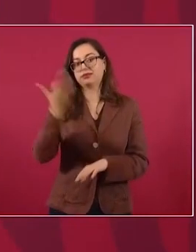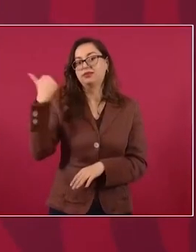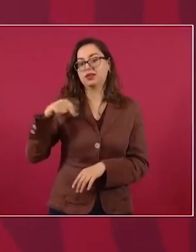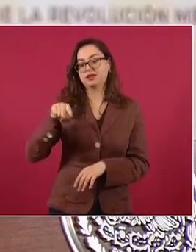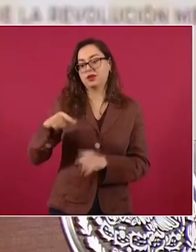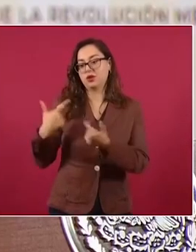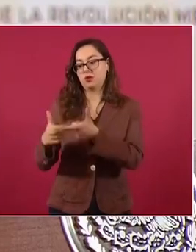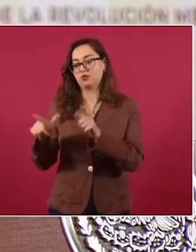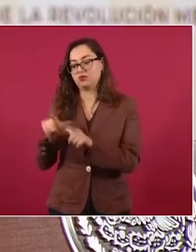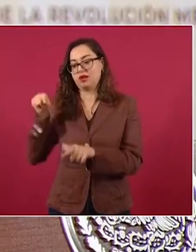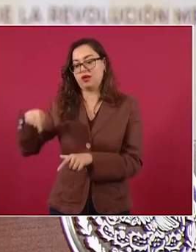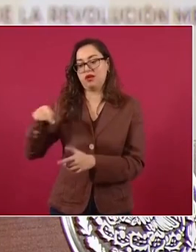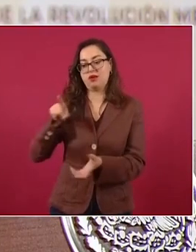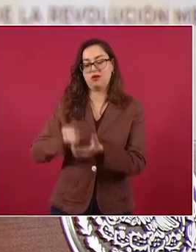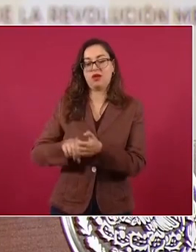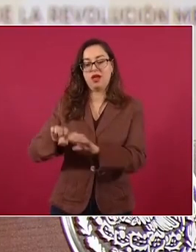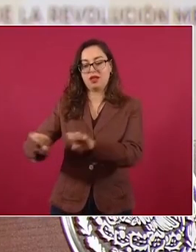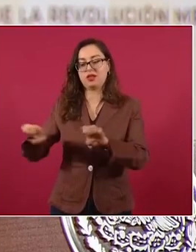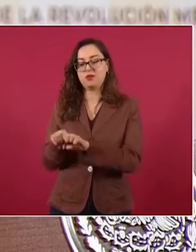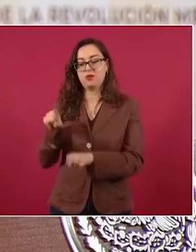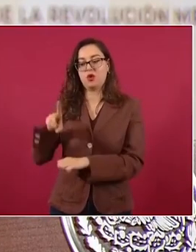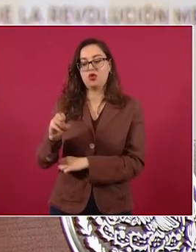por Julio